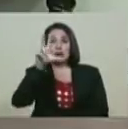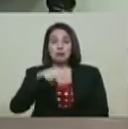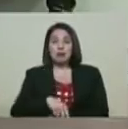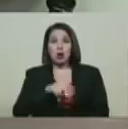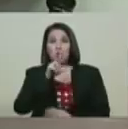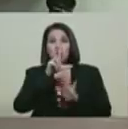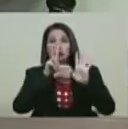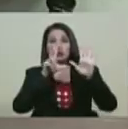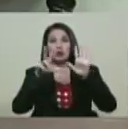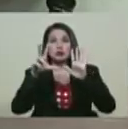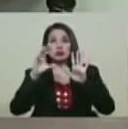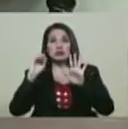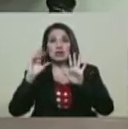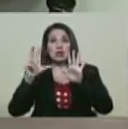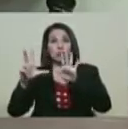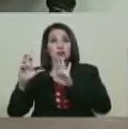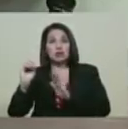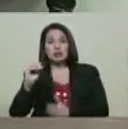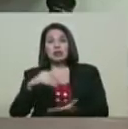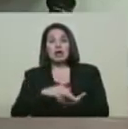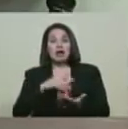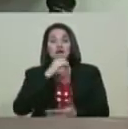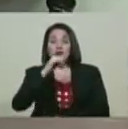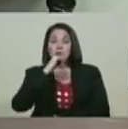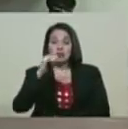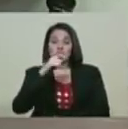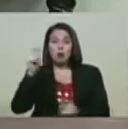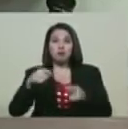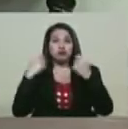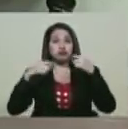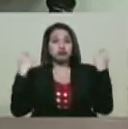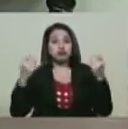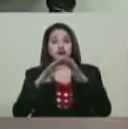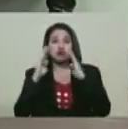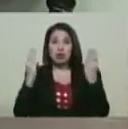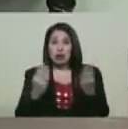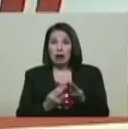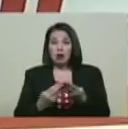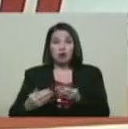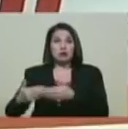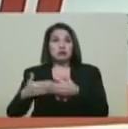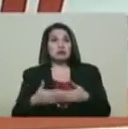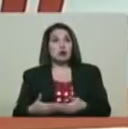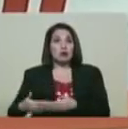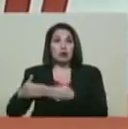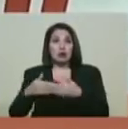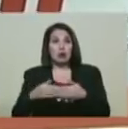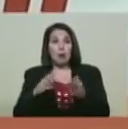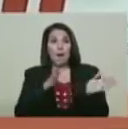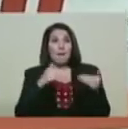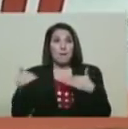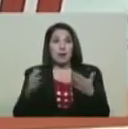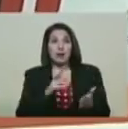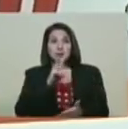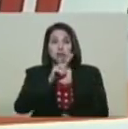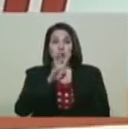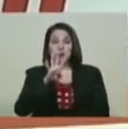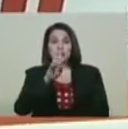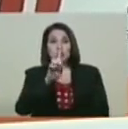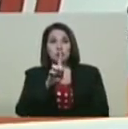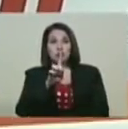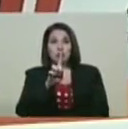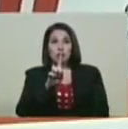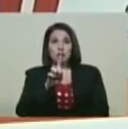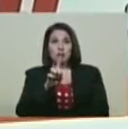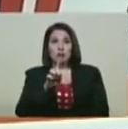3.880 noticias mundiales en los Estados Unidos. Después en marzo aumenta 241.